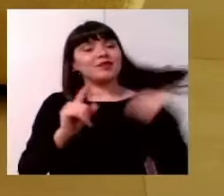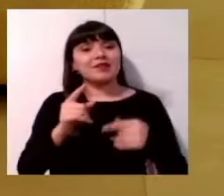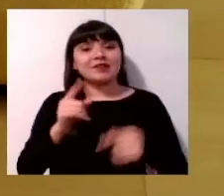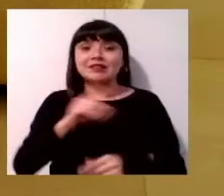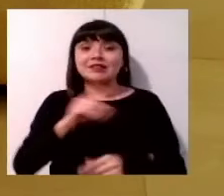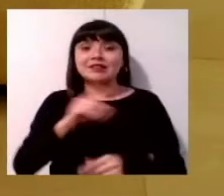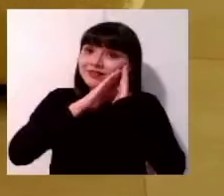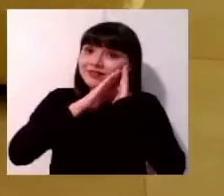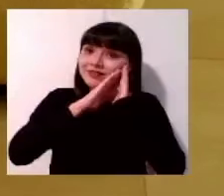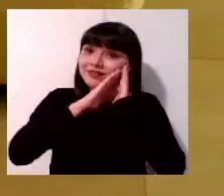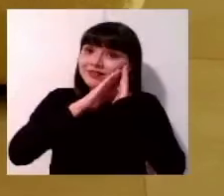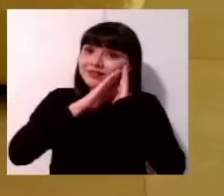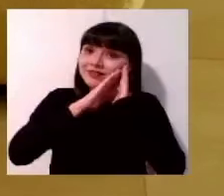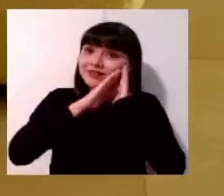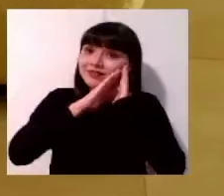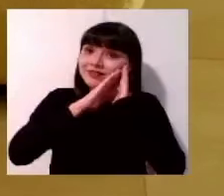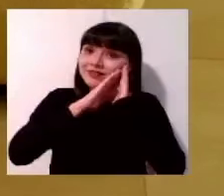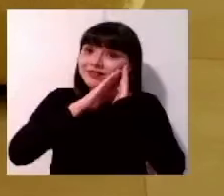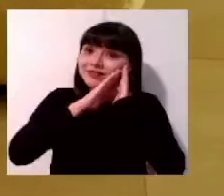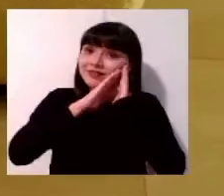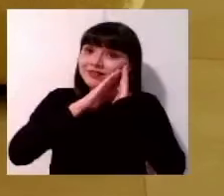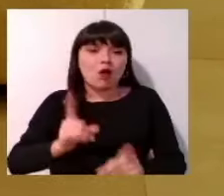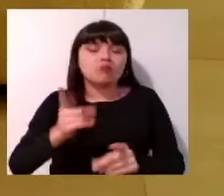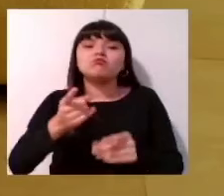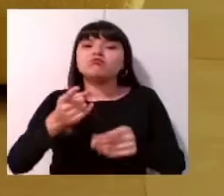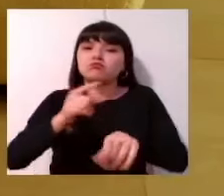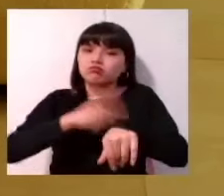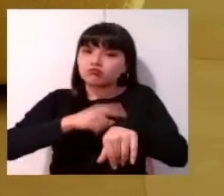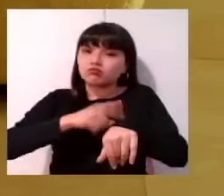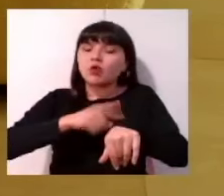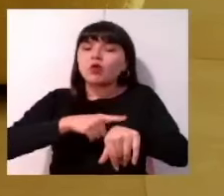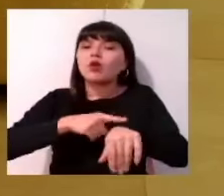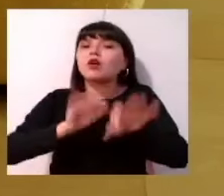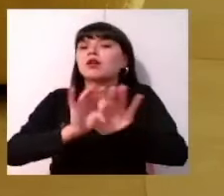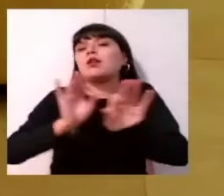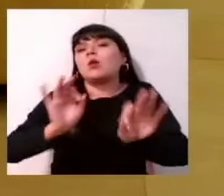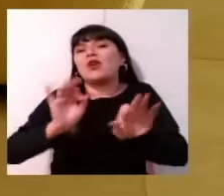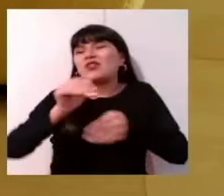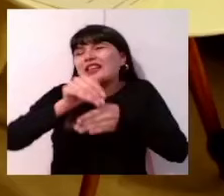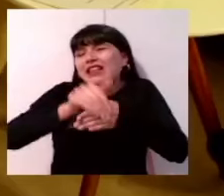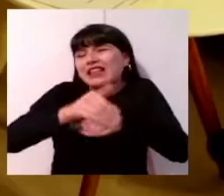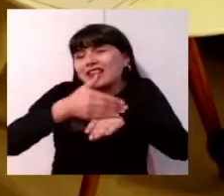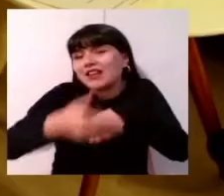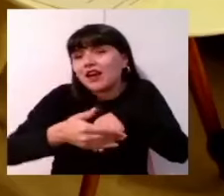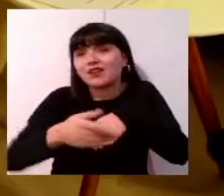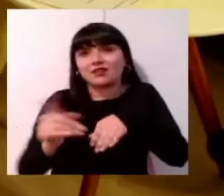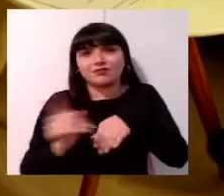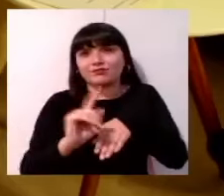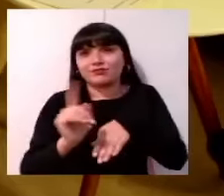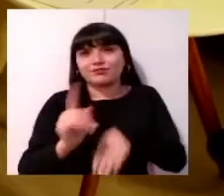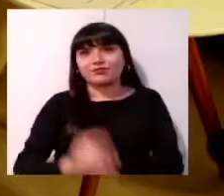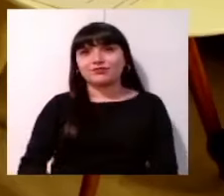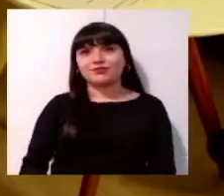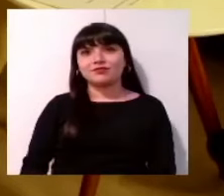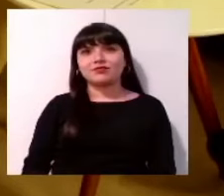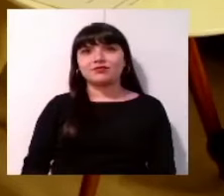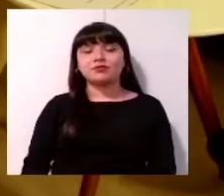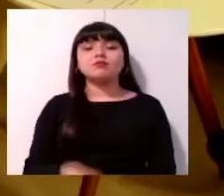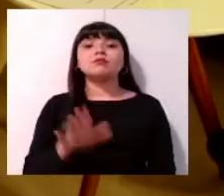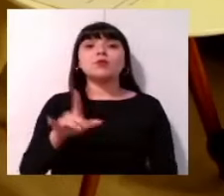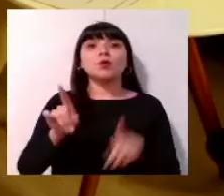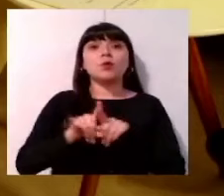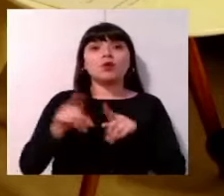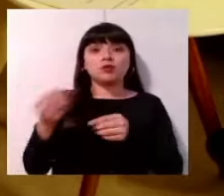horario adecuado, no muy tarde, obviamente. Bueno, queremos invitarlo a todos ustedes a que hagan preguntas para que la doctora Carolina les